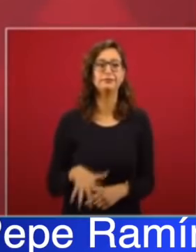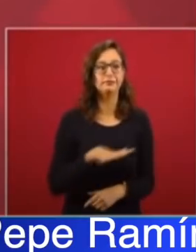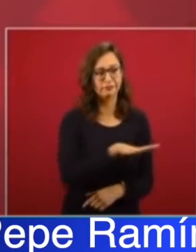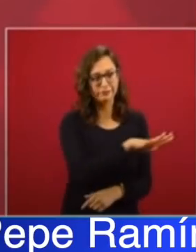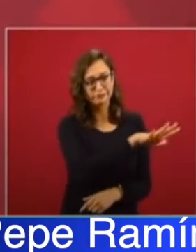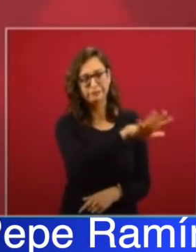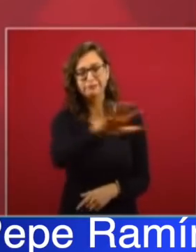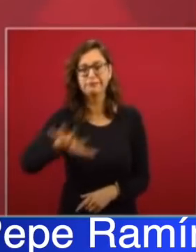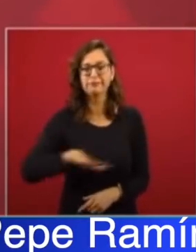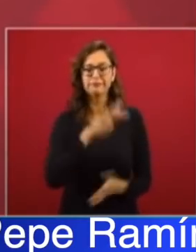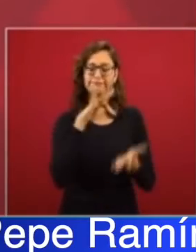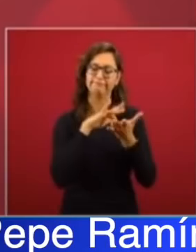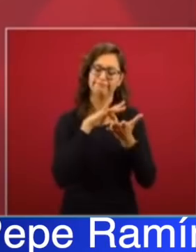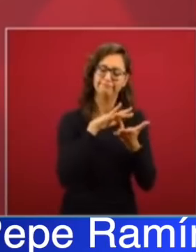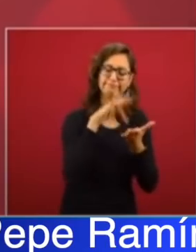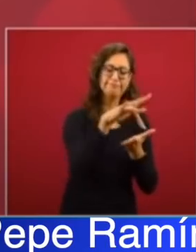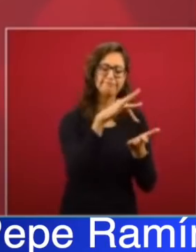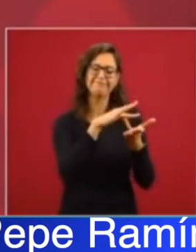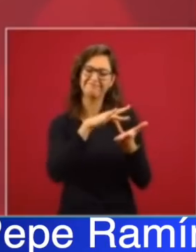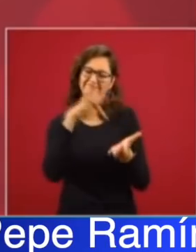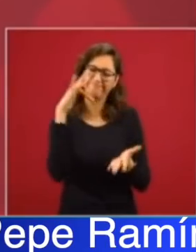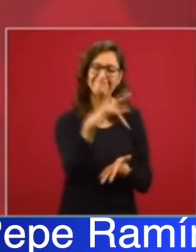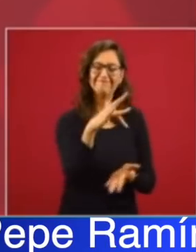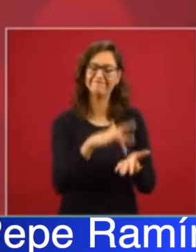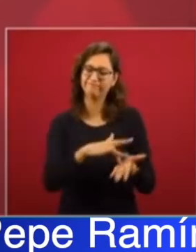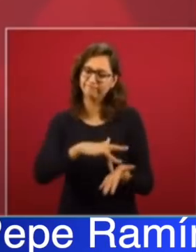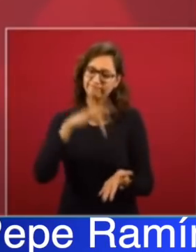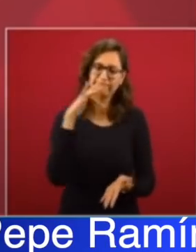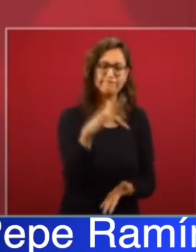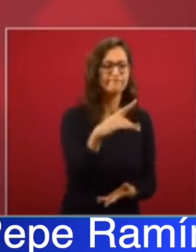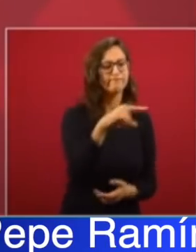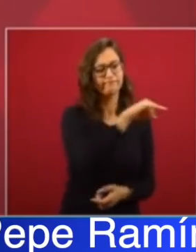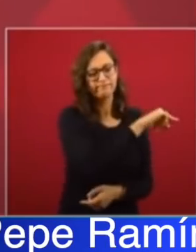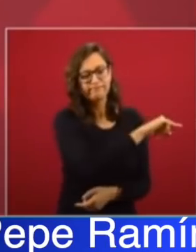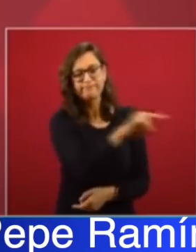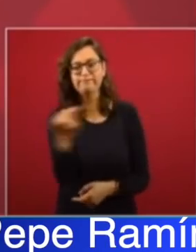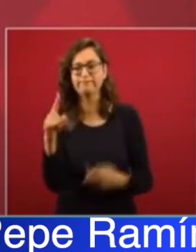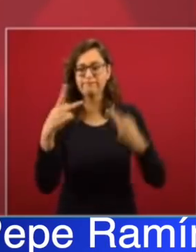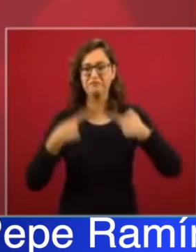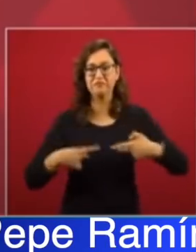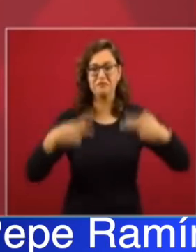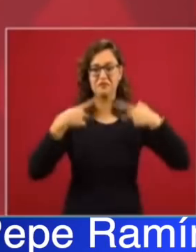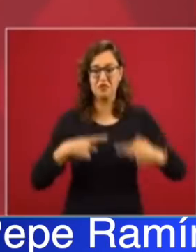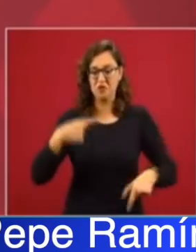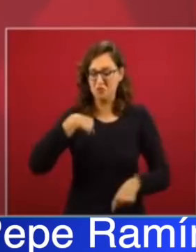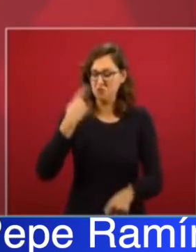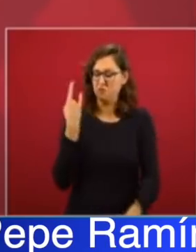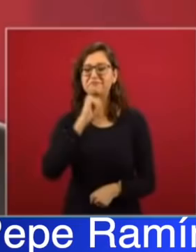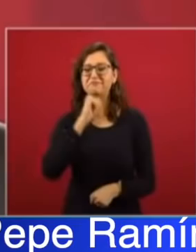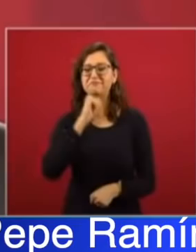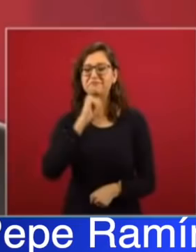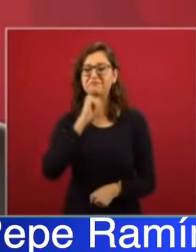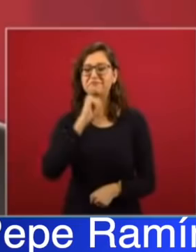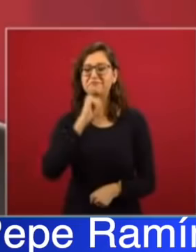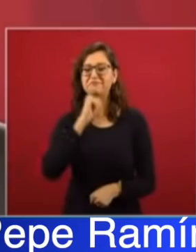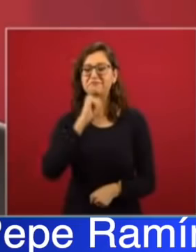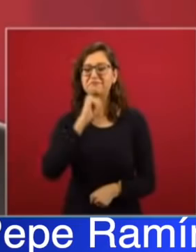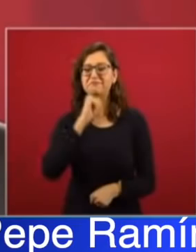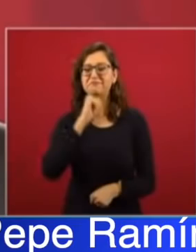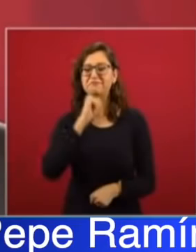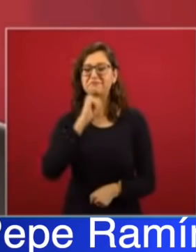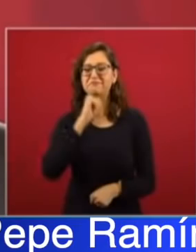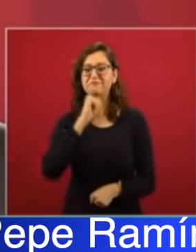Gracias, gracias, muchas gracias al pueblo de México, por eso no voy a fallarle. Esto fue lo que